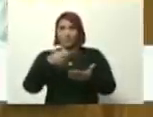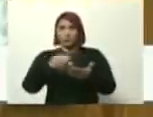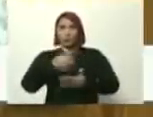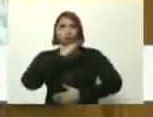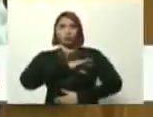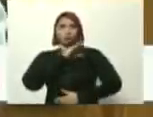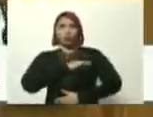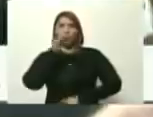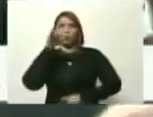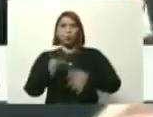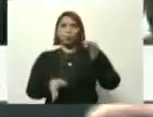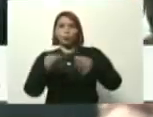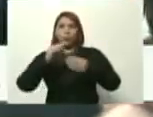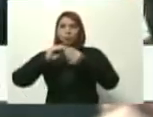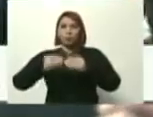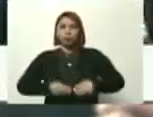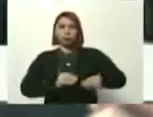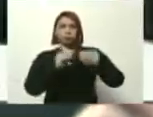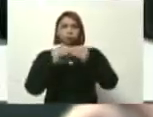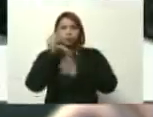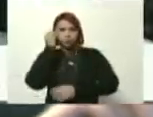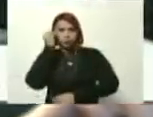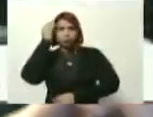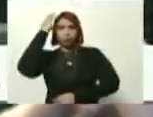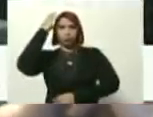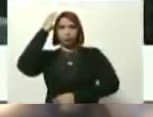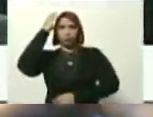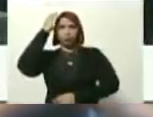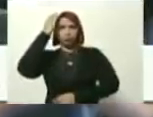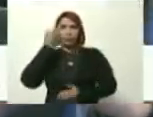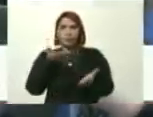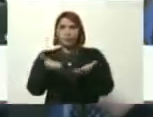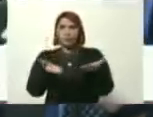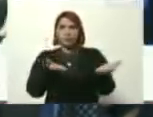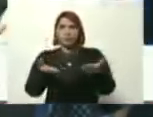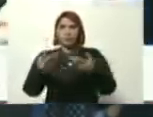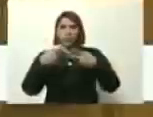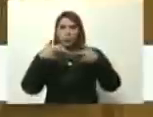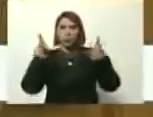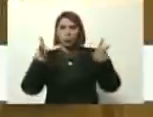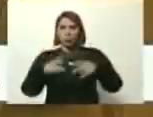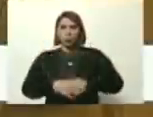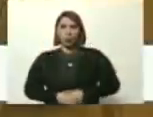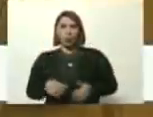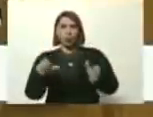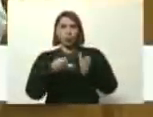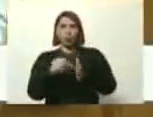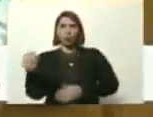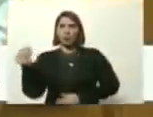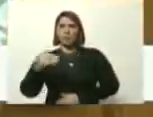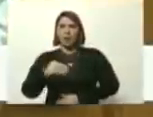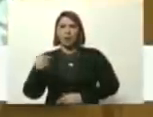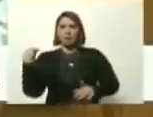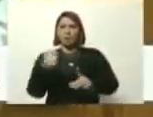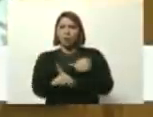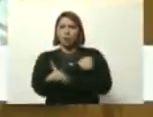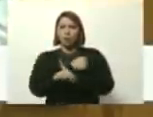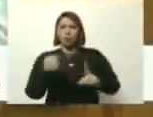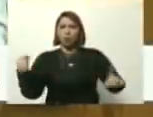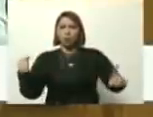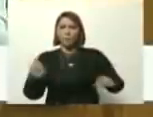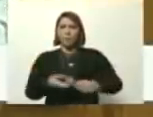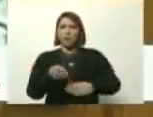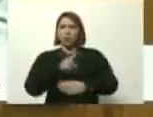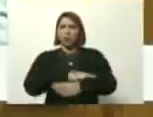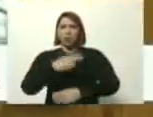justamente para la recuperación de las capacidades de los servicios públicos, que es donde más se ha golpeado a nuestro pueblo,